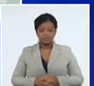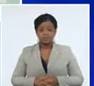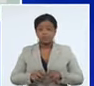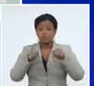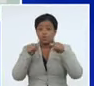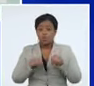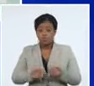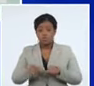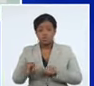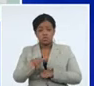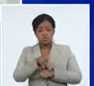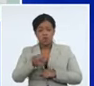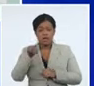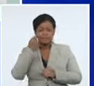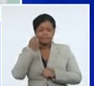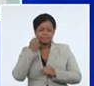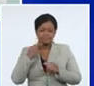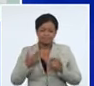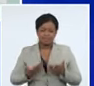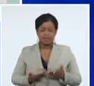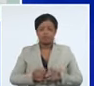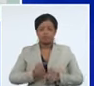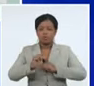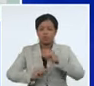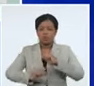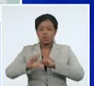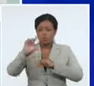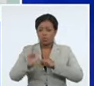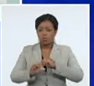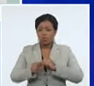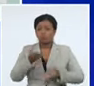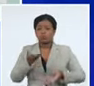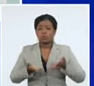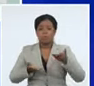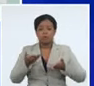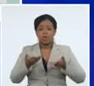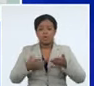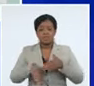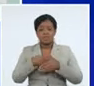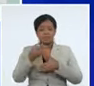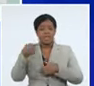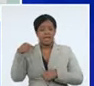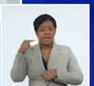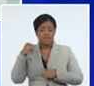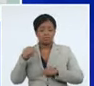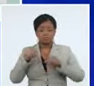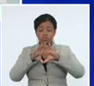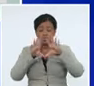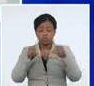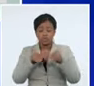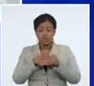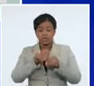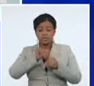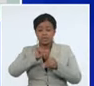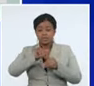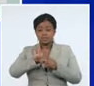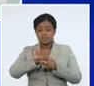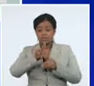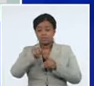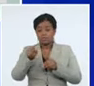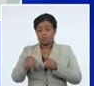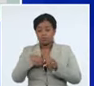también se puede apreciar que hay una reducción con respecto al día de ayer tenemos un total de 65 casos